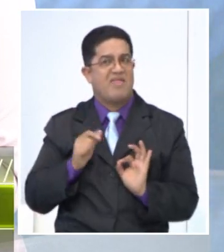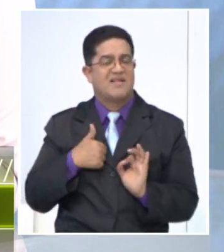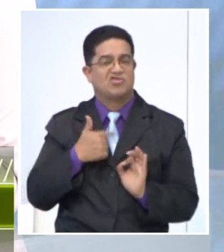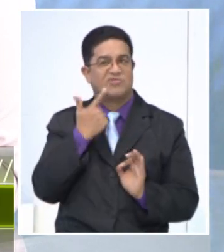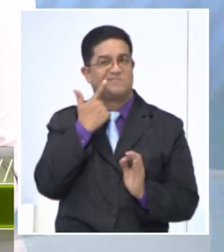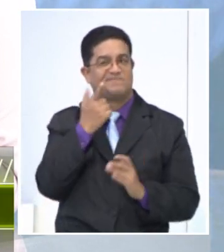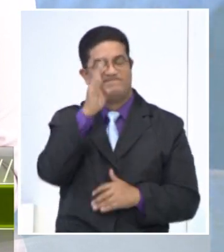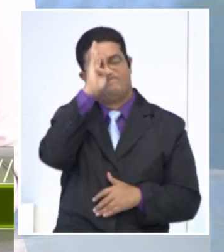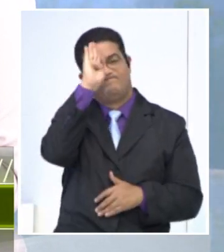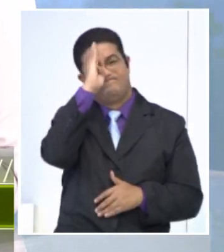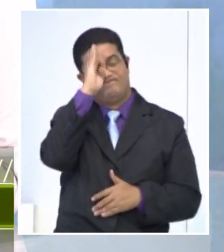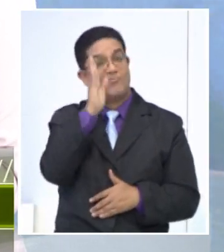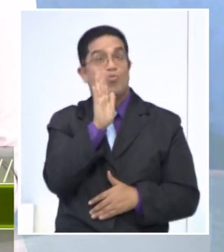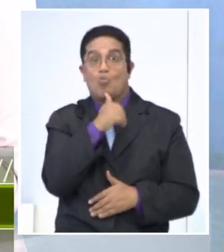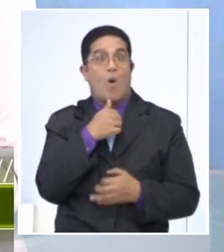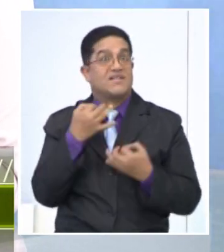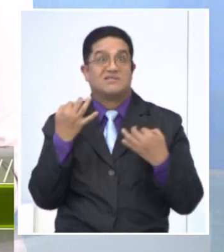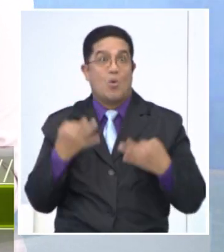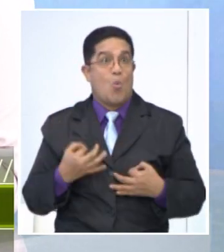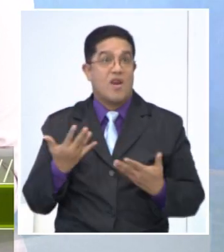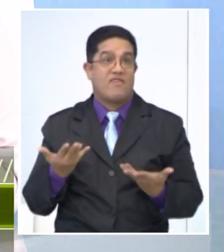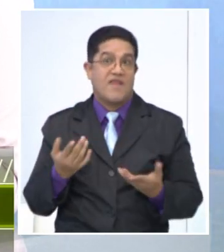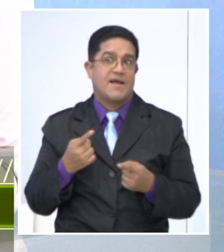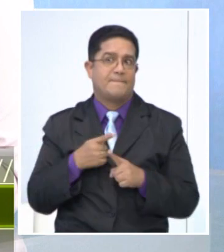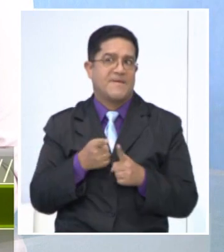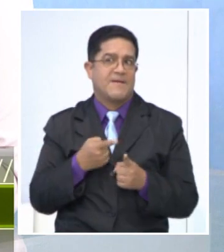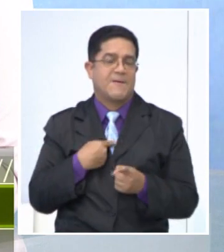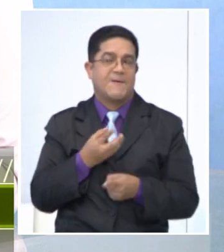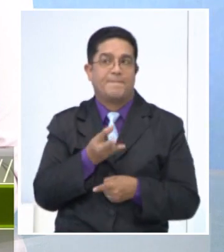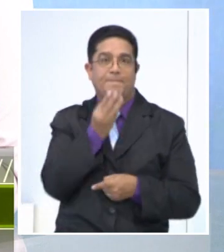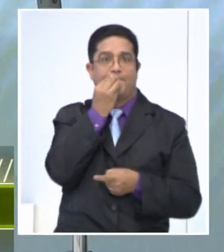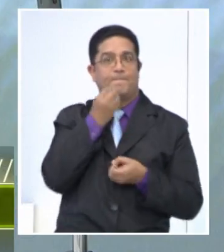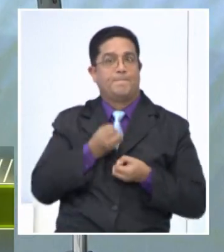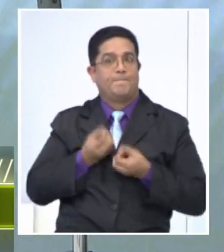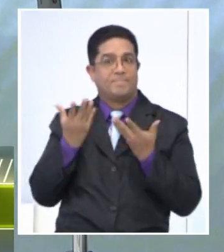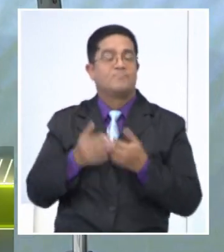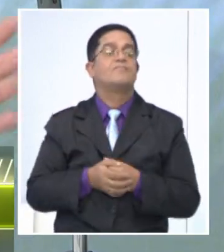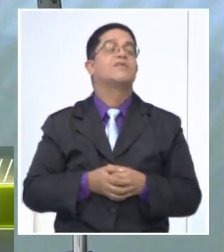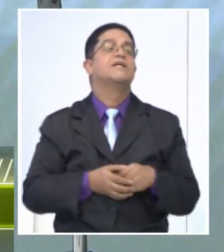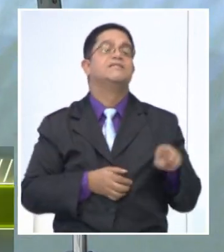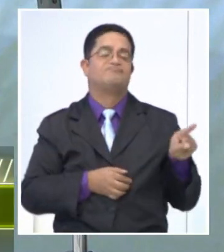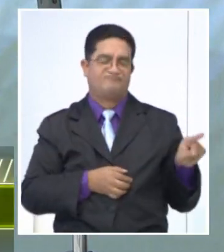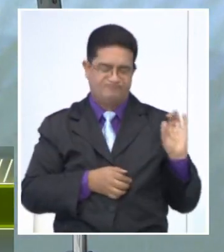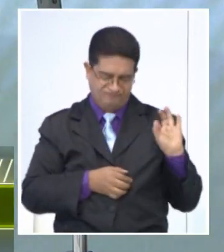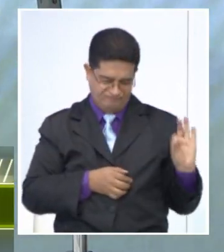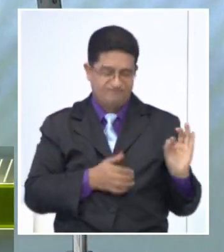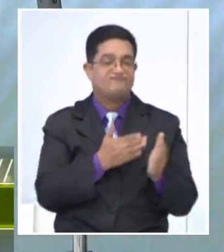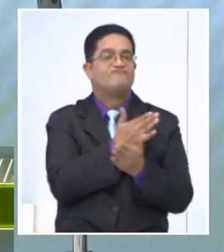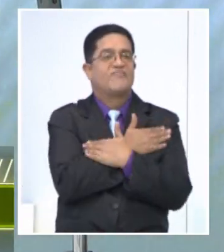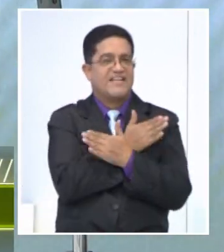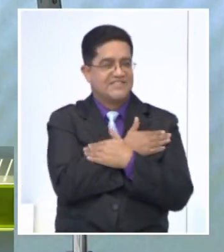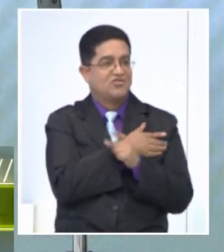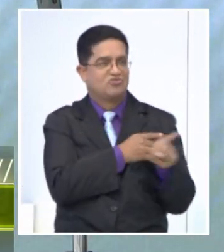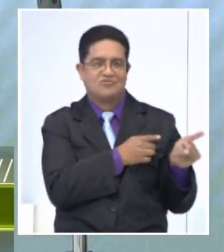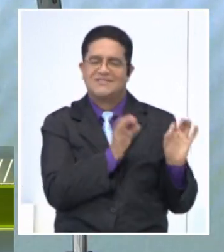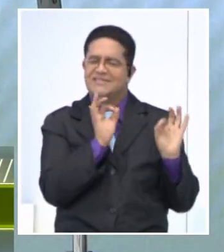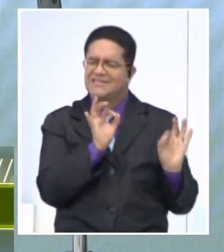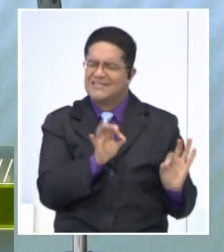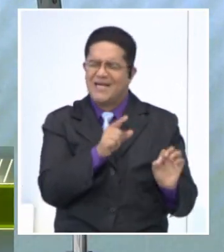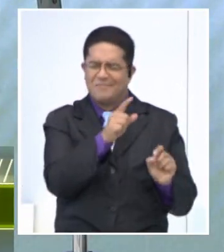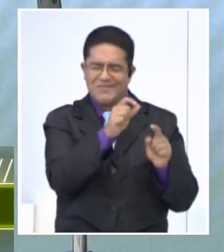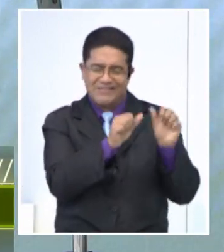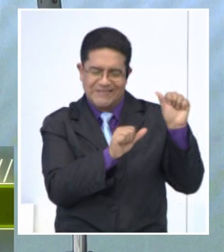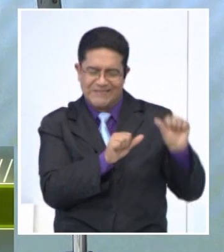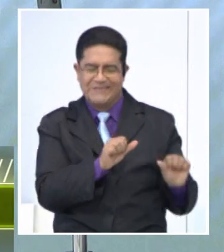bastante específico, pero no lo he manifestado. Es así, y te felicito definitivamente, tú siempre tan acertada en todos tus comentarios y